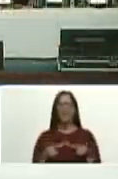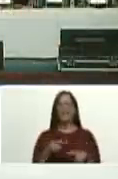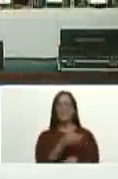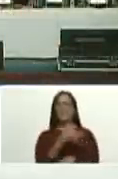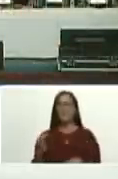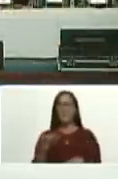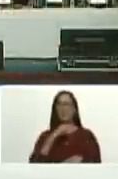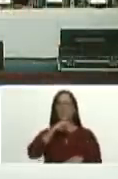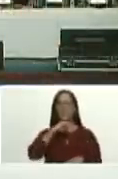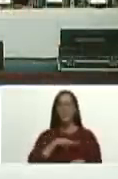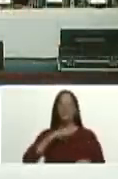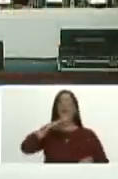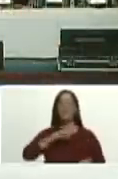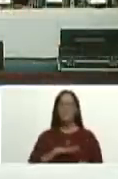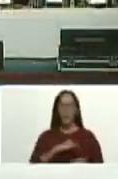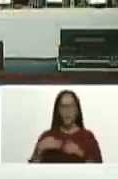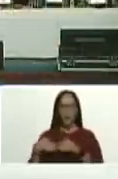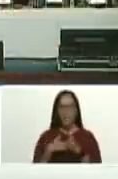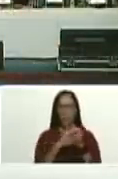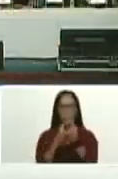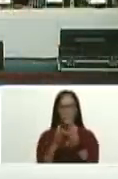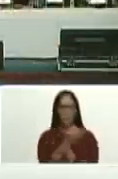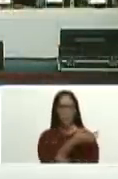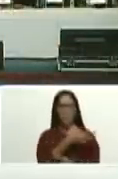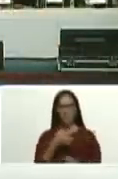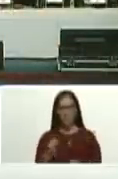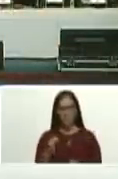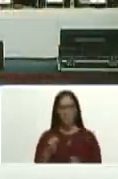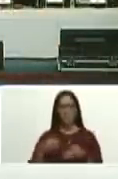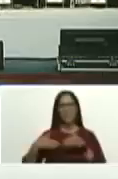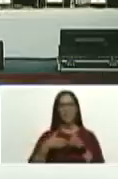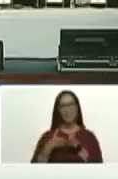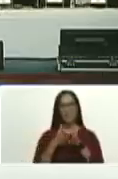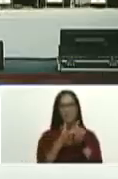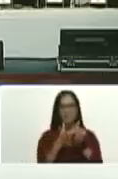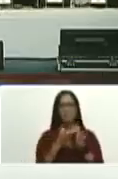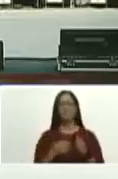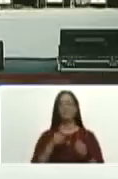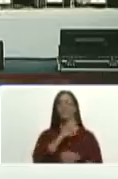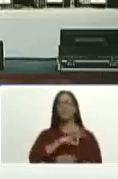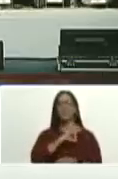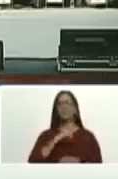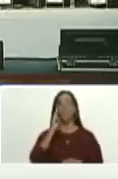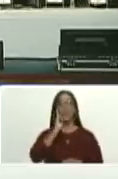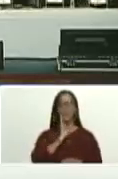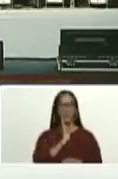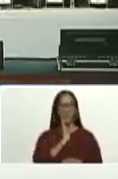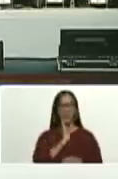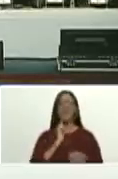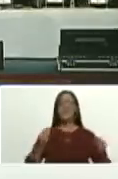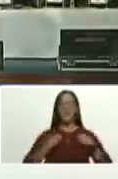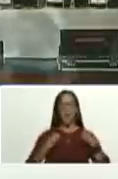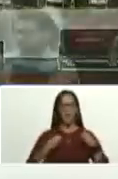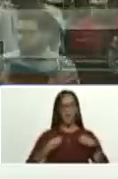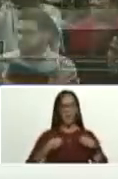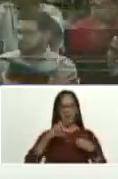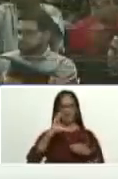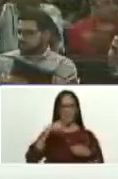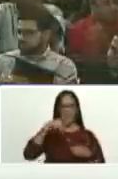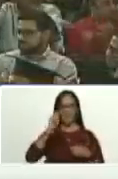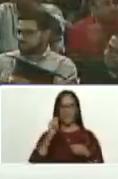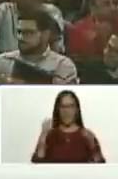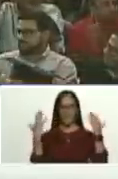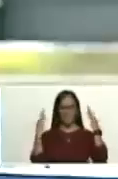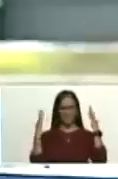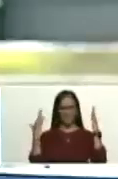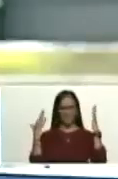historia. Estamos en el camino correcto, el camino del socialismo bolivariano. ¡Que vivan los CPT a nivel